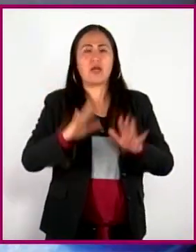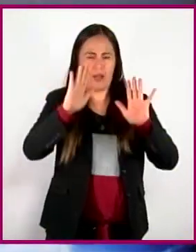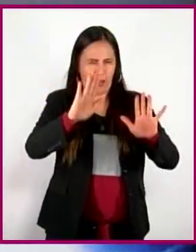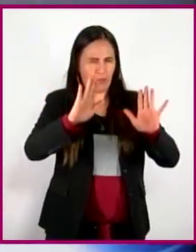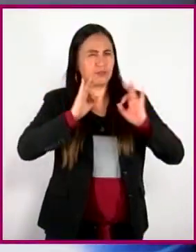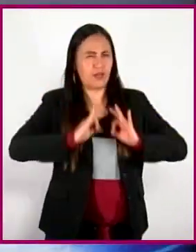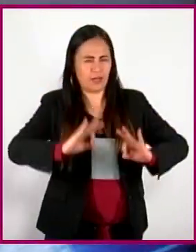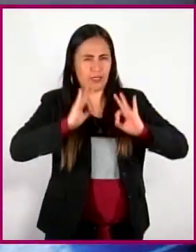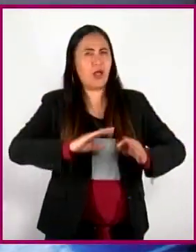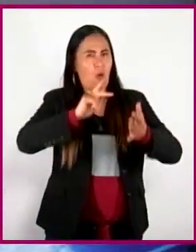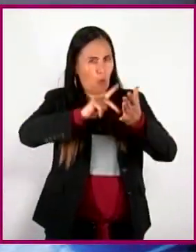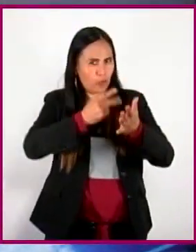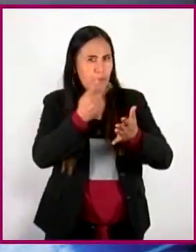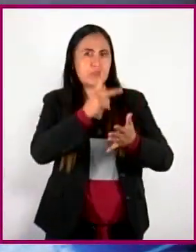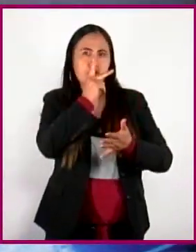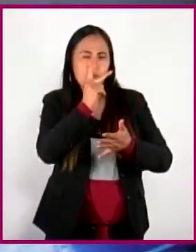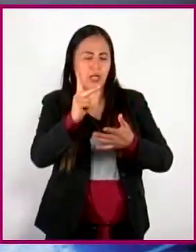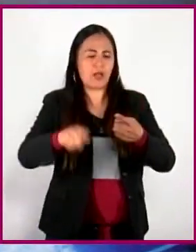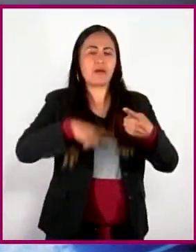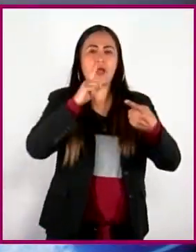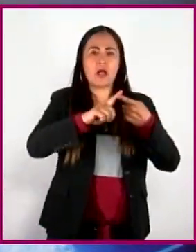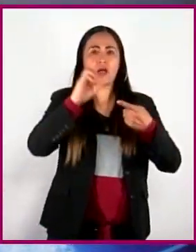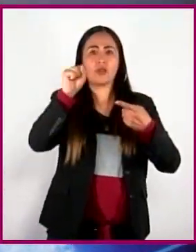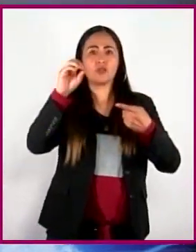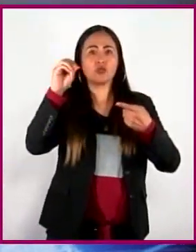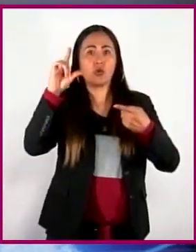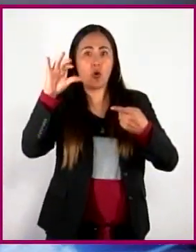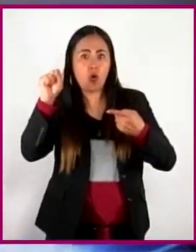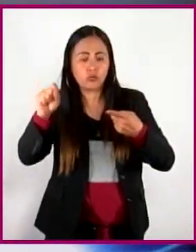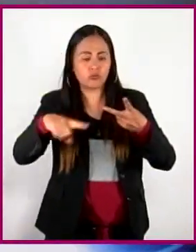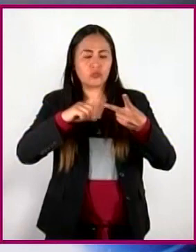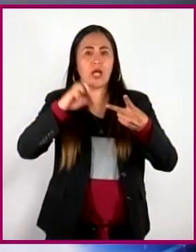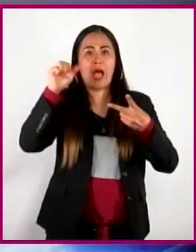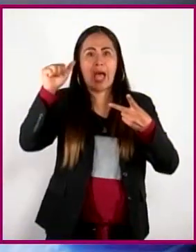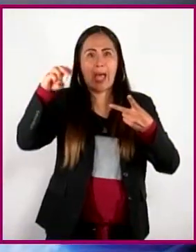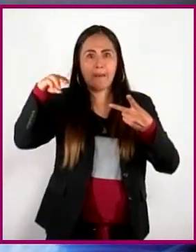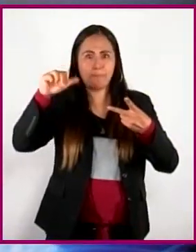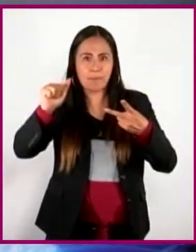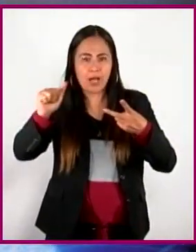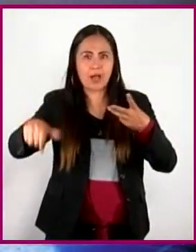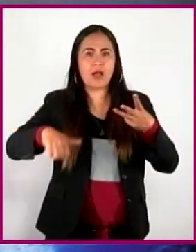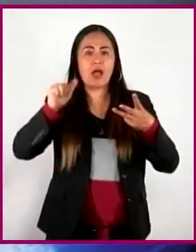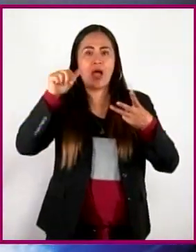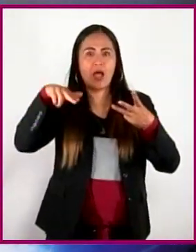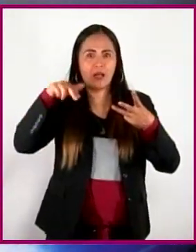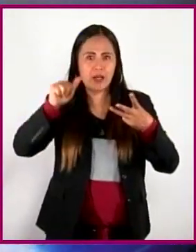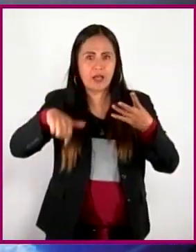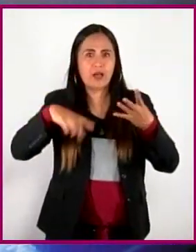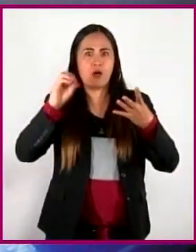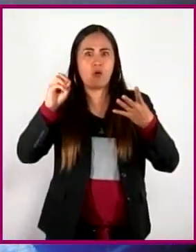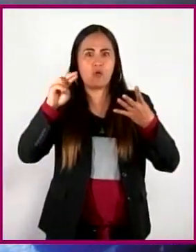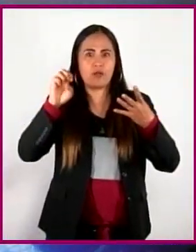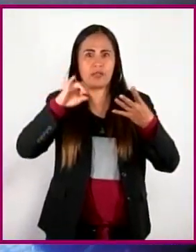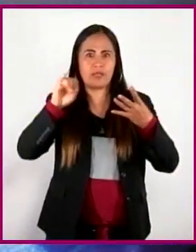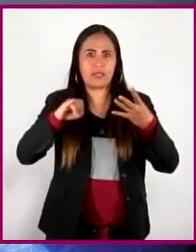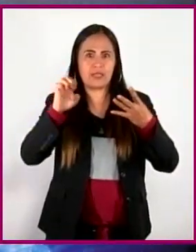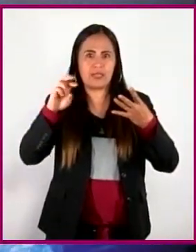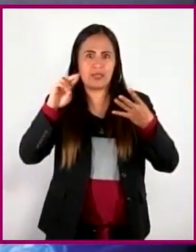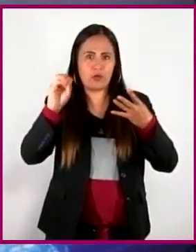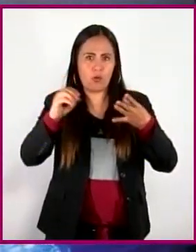calma. Nuevamente, las palabras son solos, ama, ana, orejero y